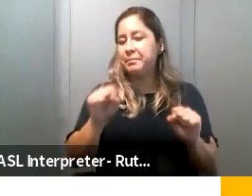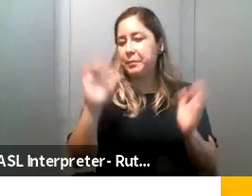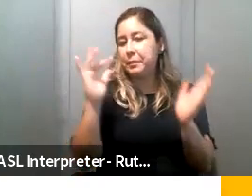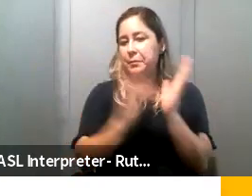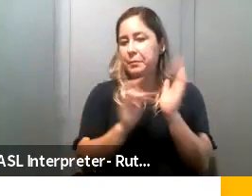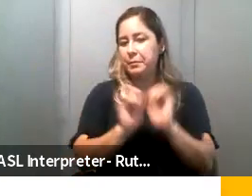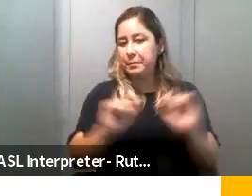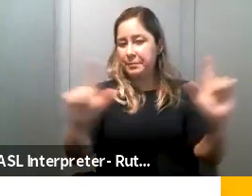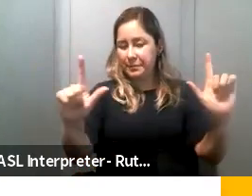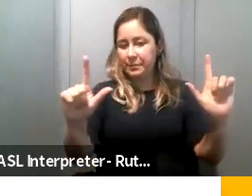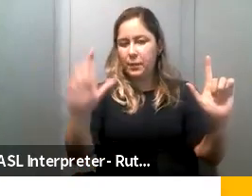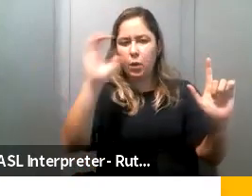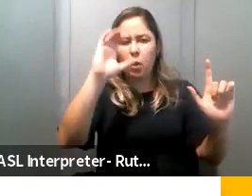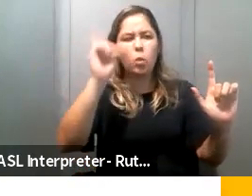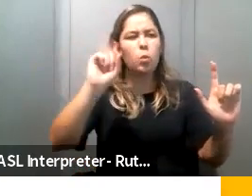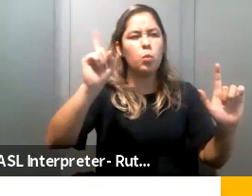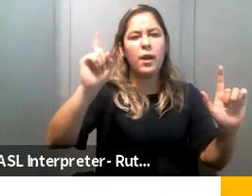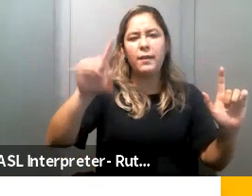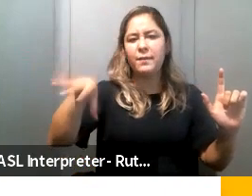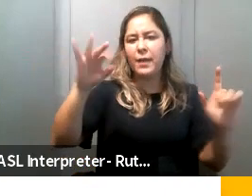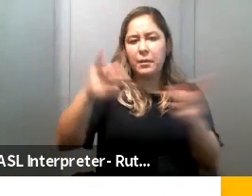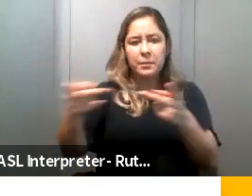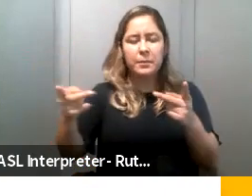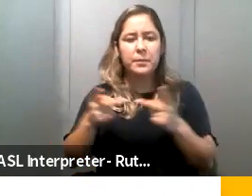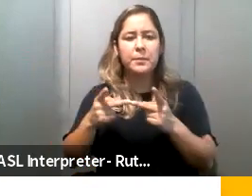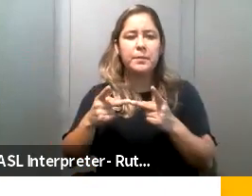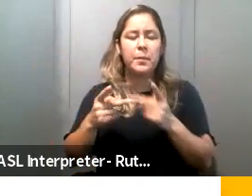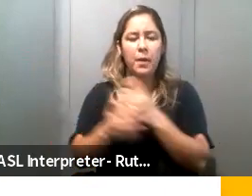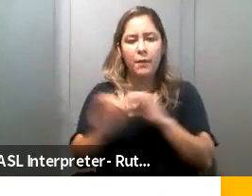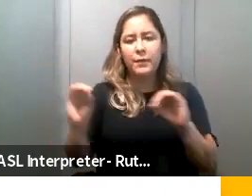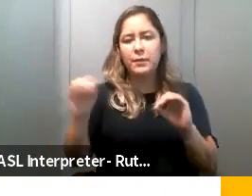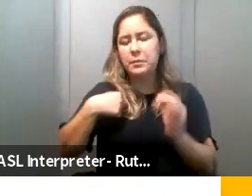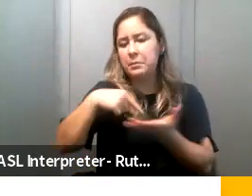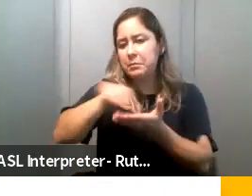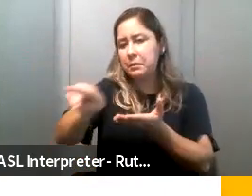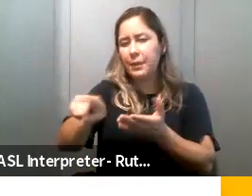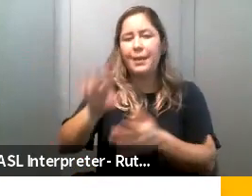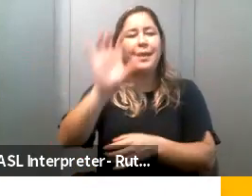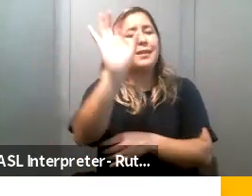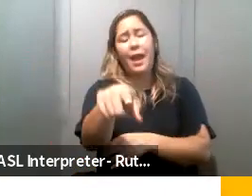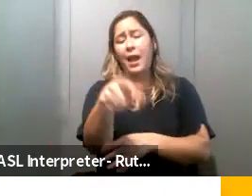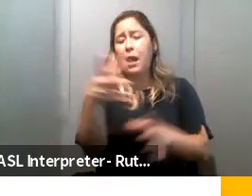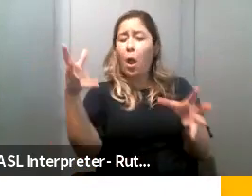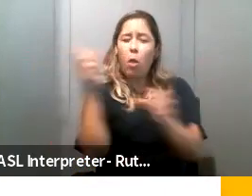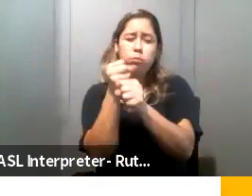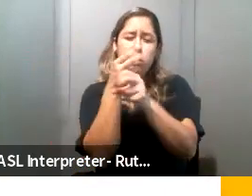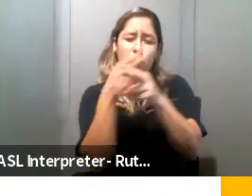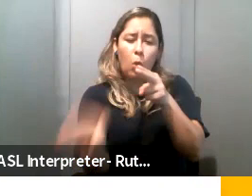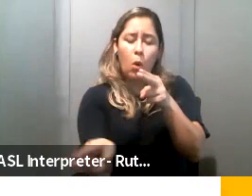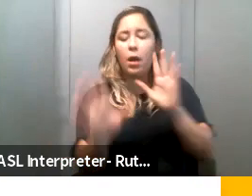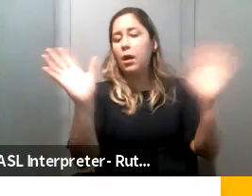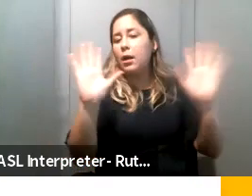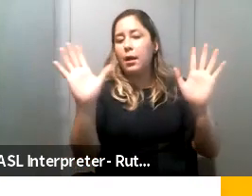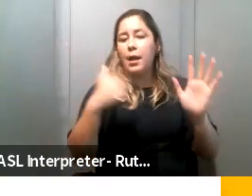de inmigración para poder pagar esa fianza. Y eso fue un resumen muy breve. Eso no debe de ser, no les